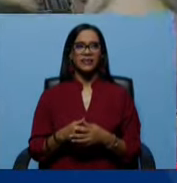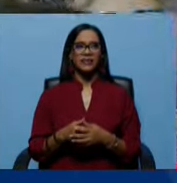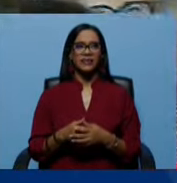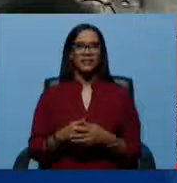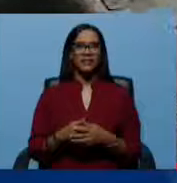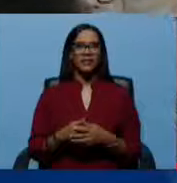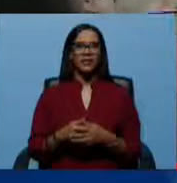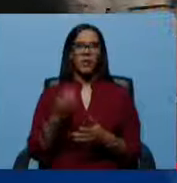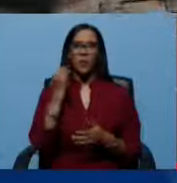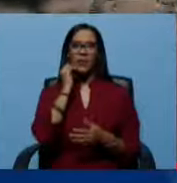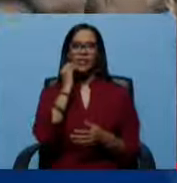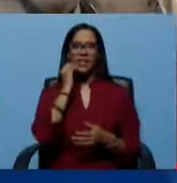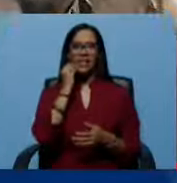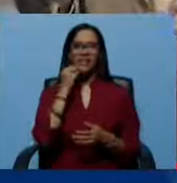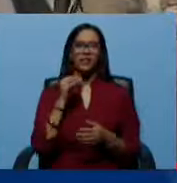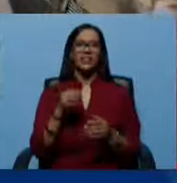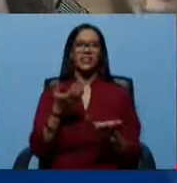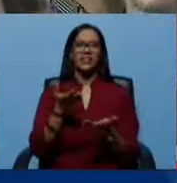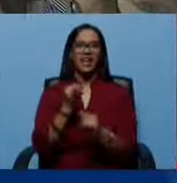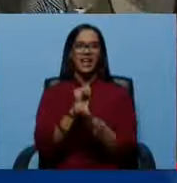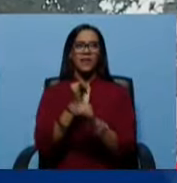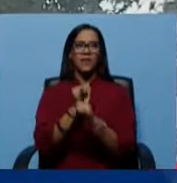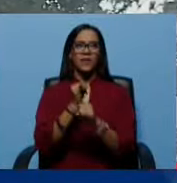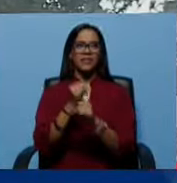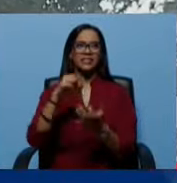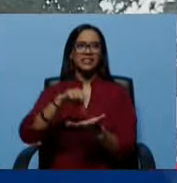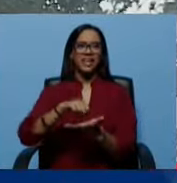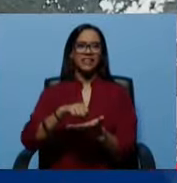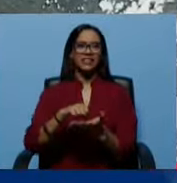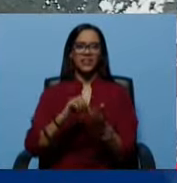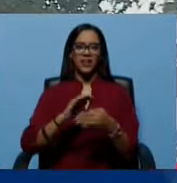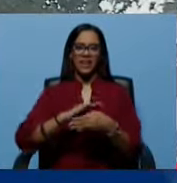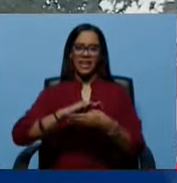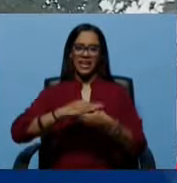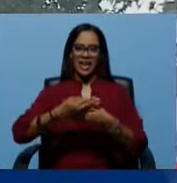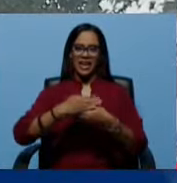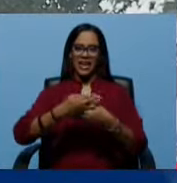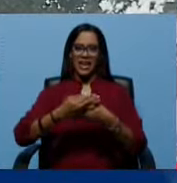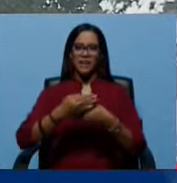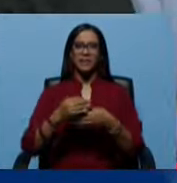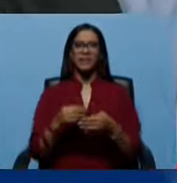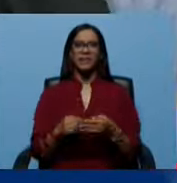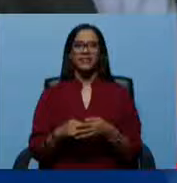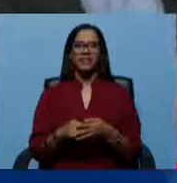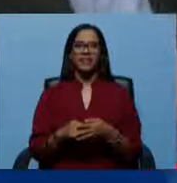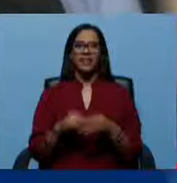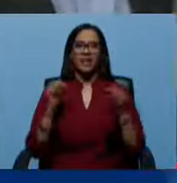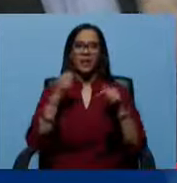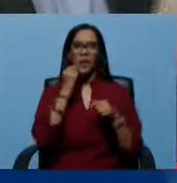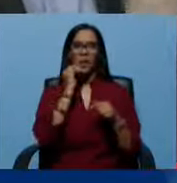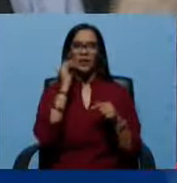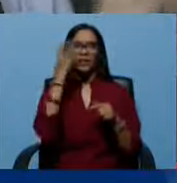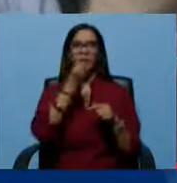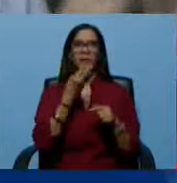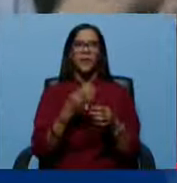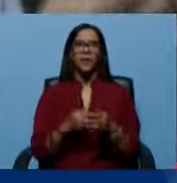Los muchachos de Infocentro, mira. Y Canaima. Esta juventud hermosa.